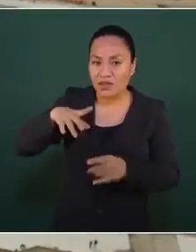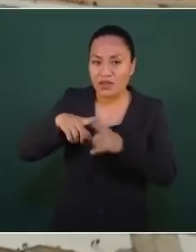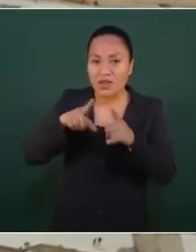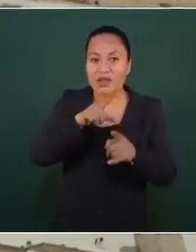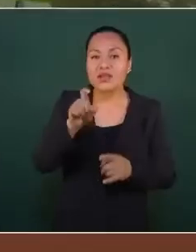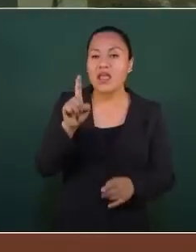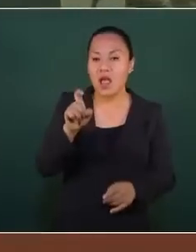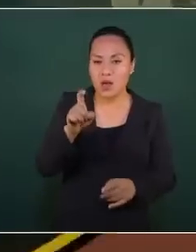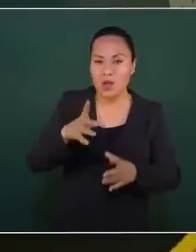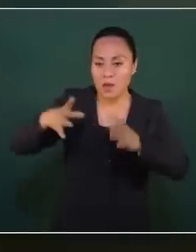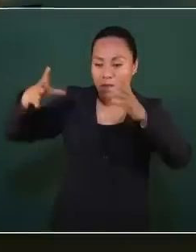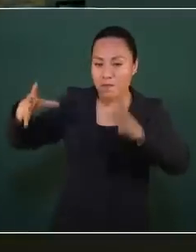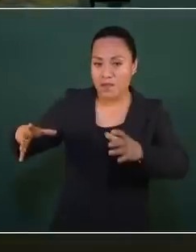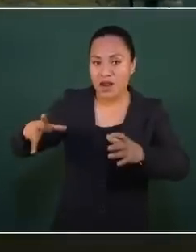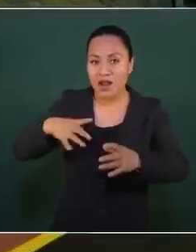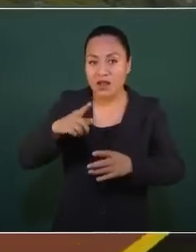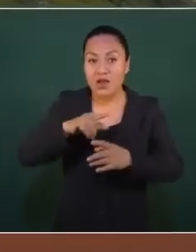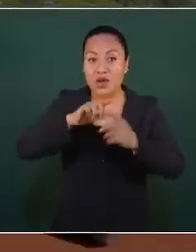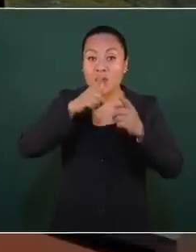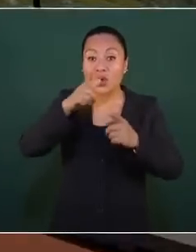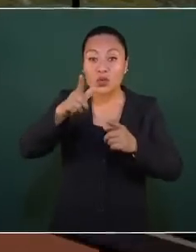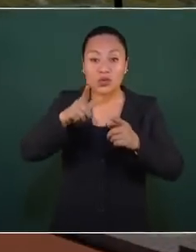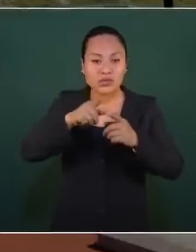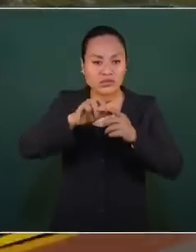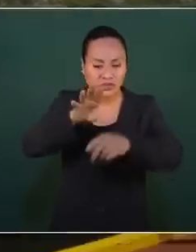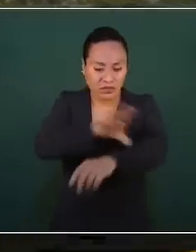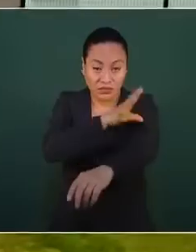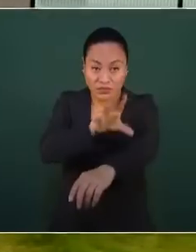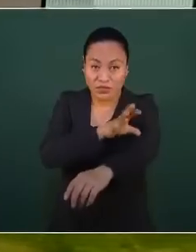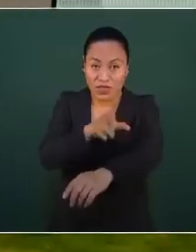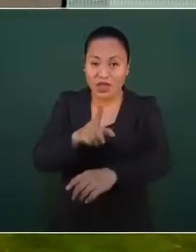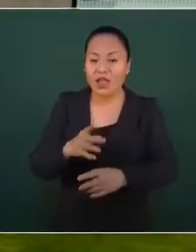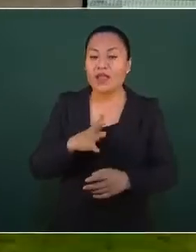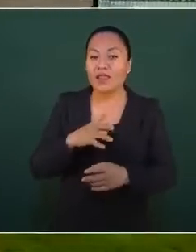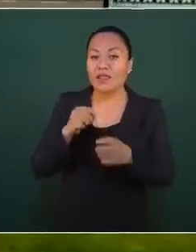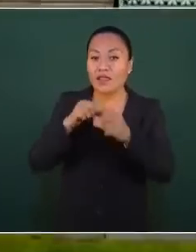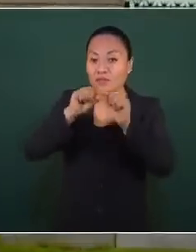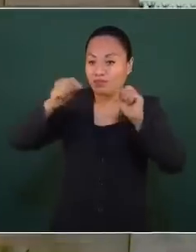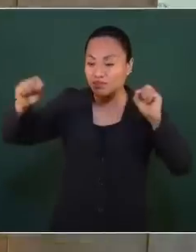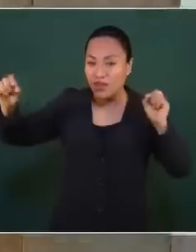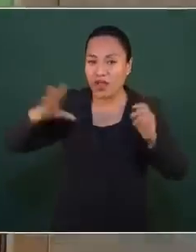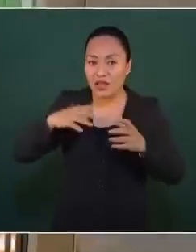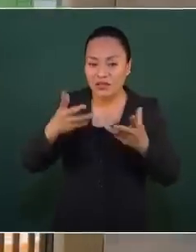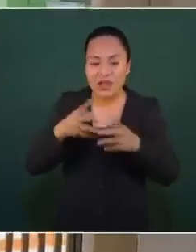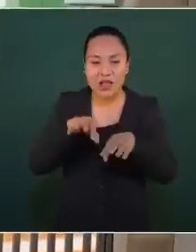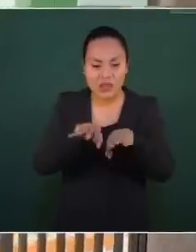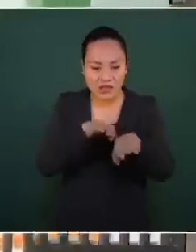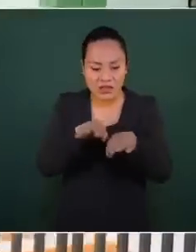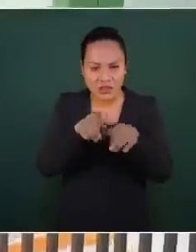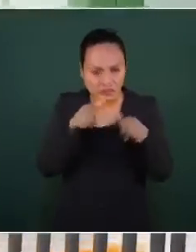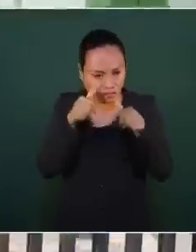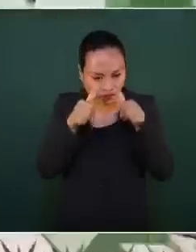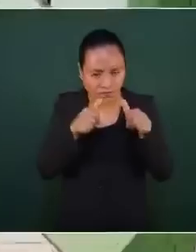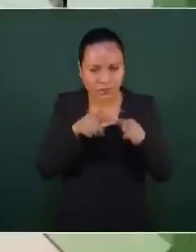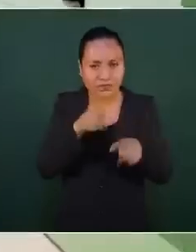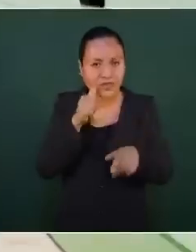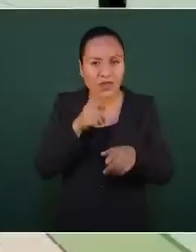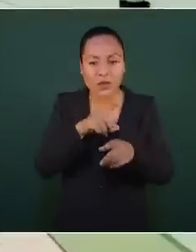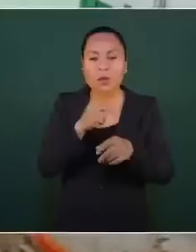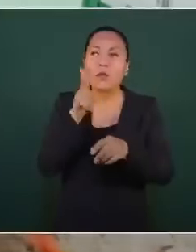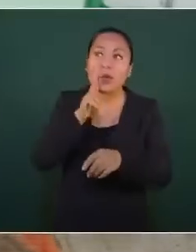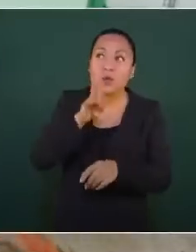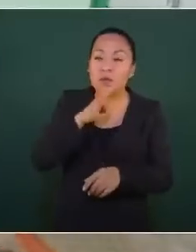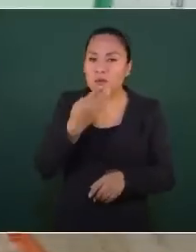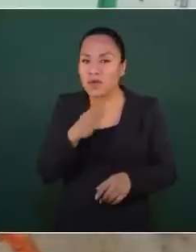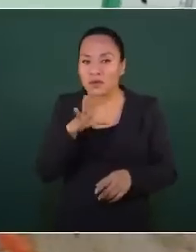atmosférico de agua. En las redes eléctricas voz y datos, en la subestación reductora se realizan trabajos de configuración y pruebas para